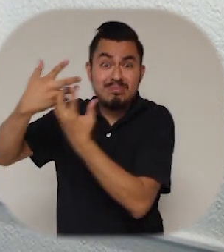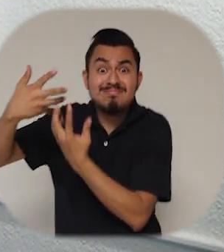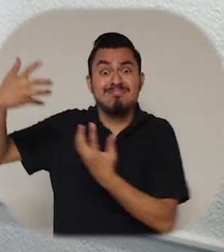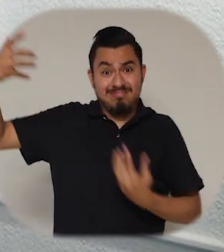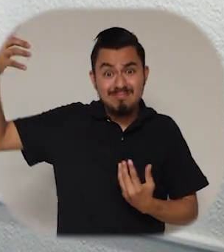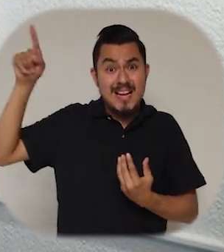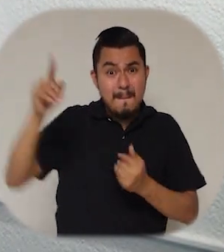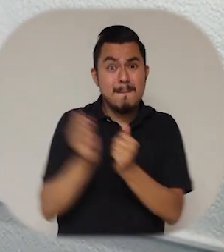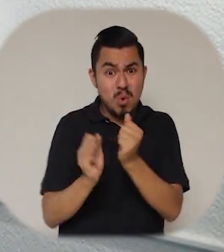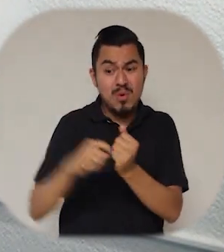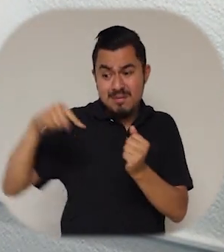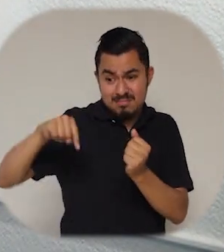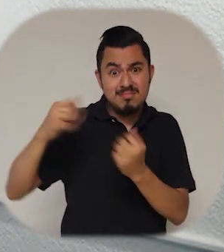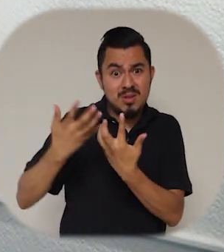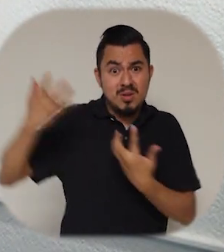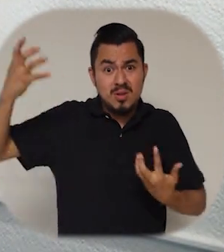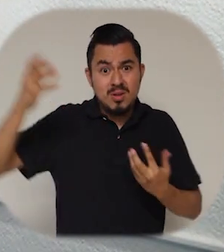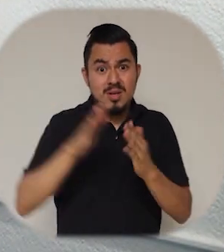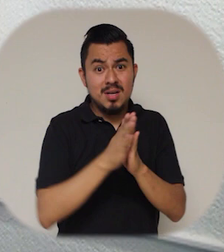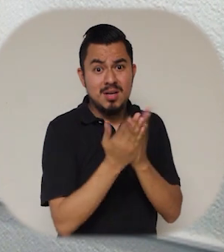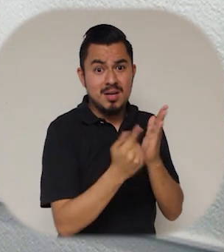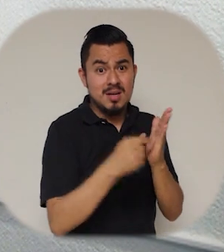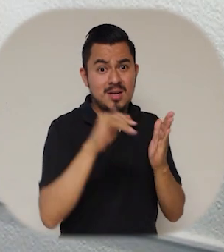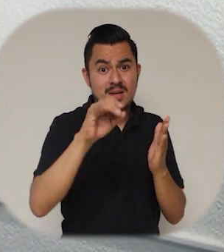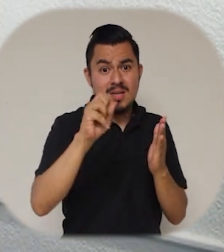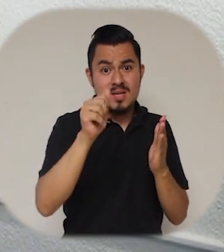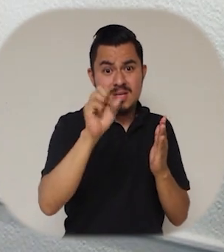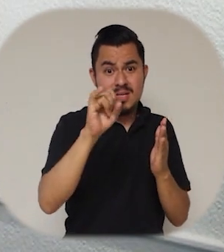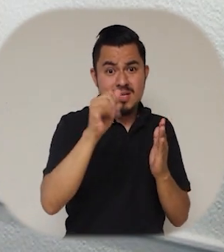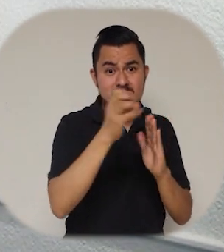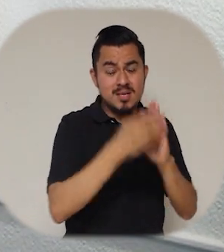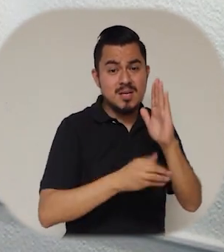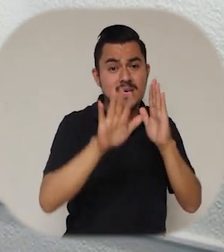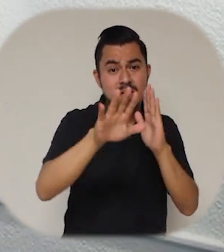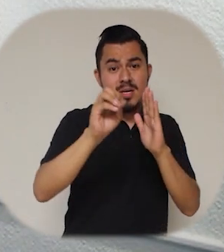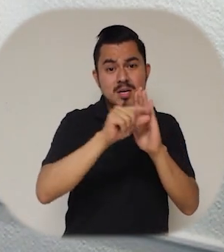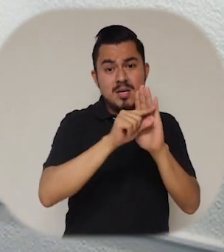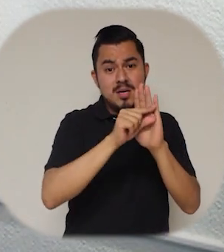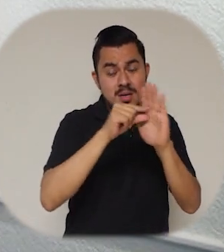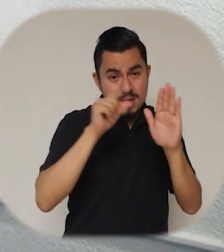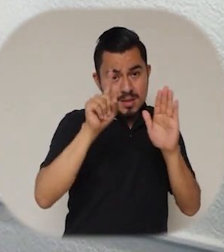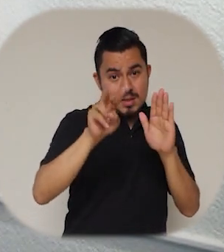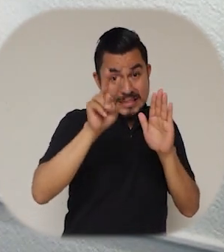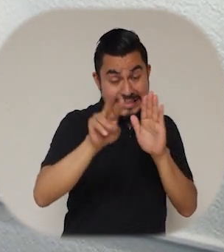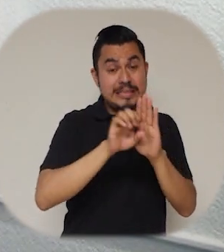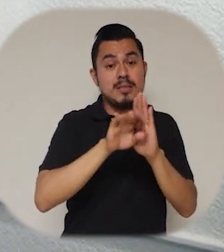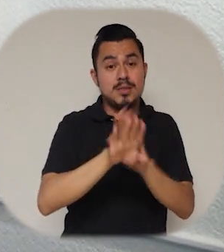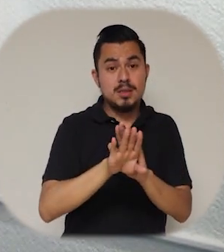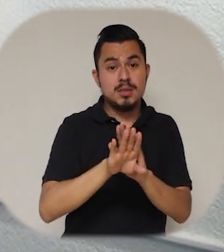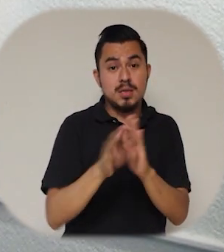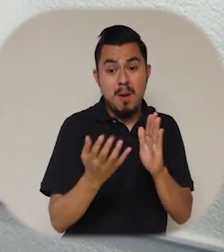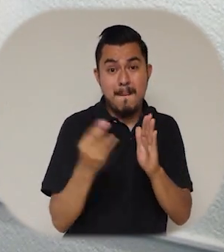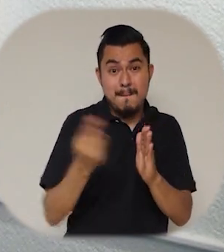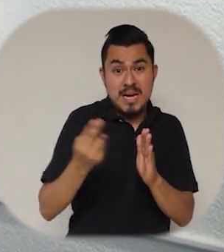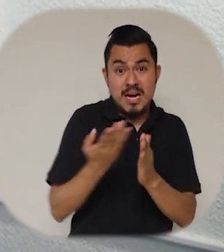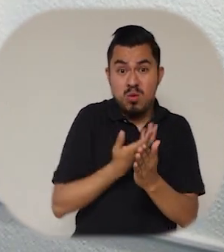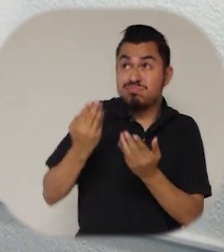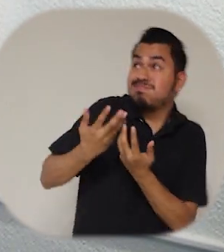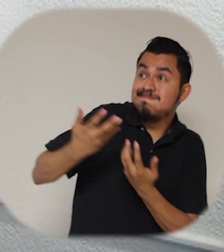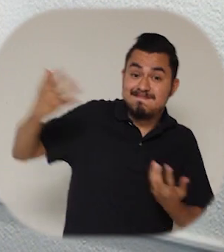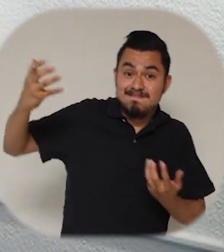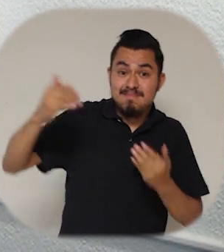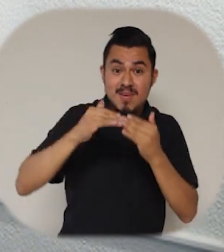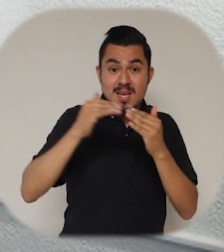Isaías nos dice en Isaías 59:2, nuestros pecados han hecho división de nosotros y Él. Y también en 1 de Juan 3:8 nos dice que en